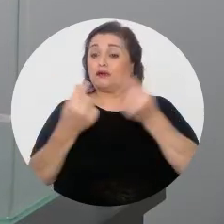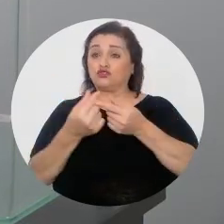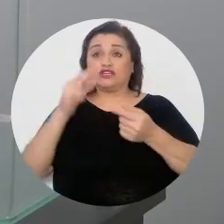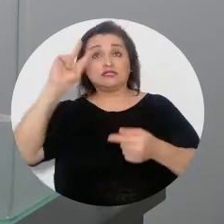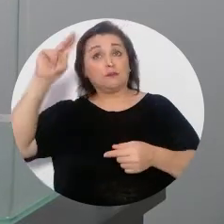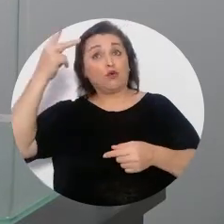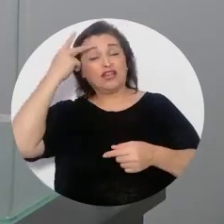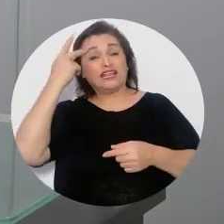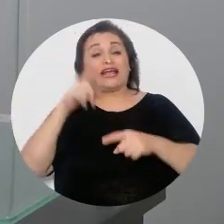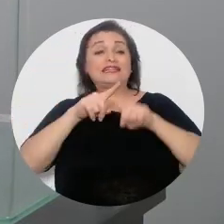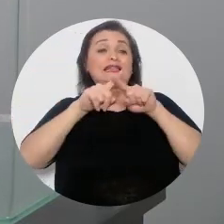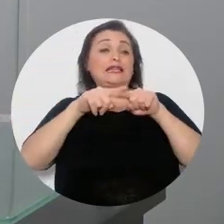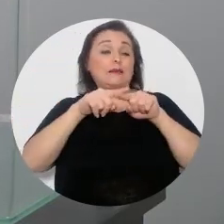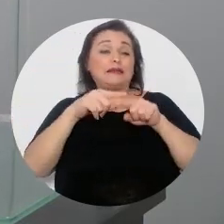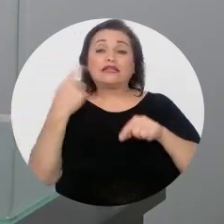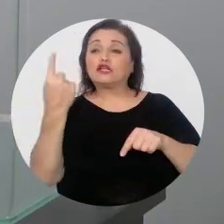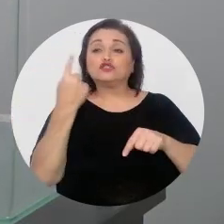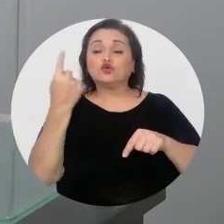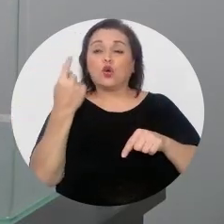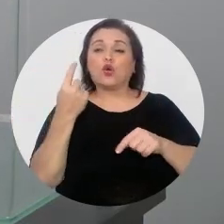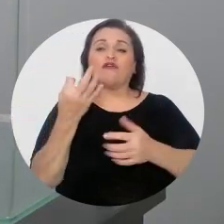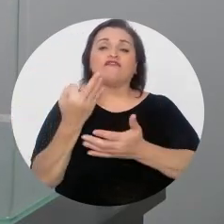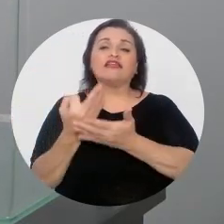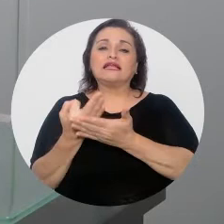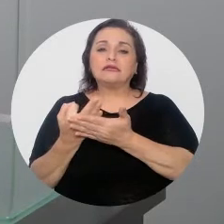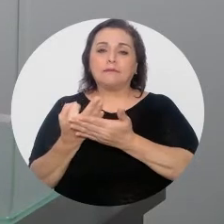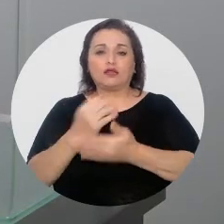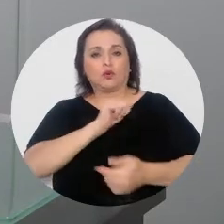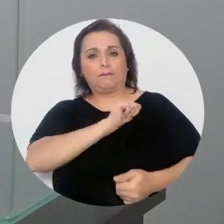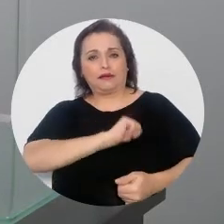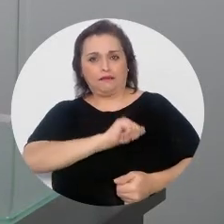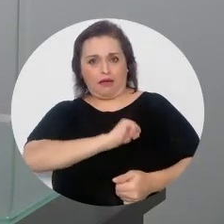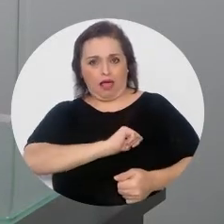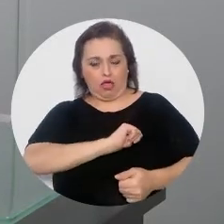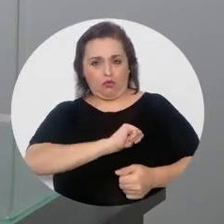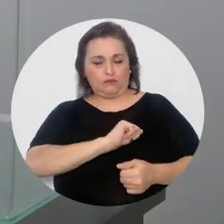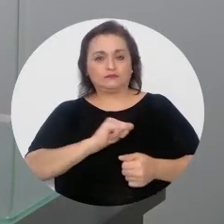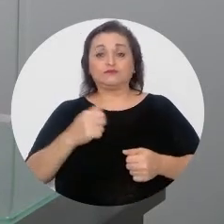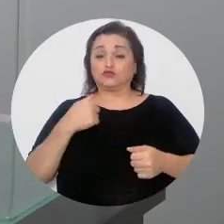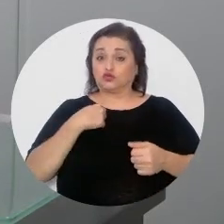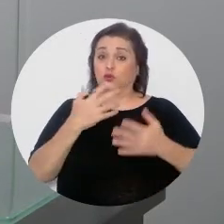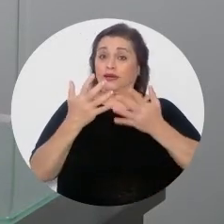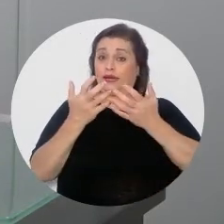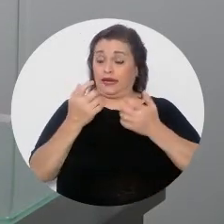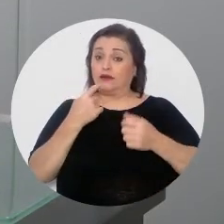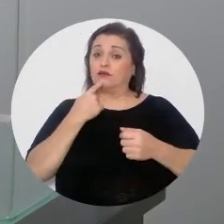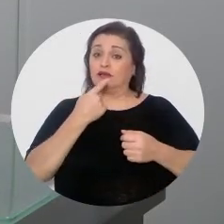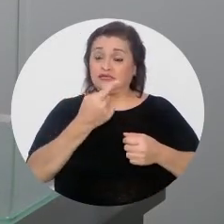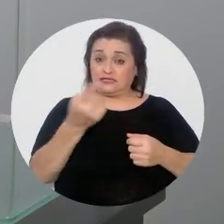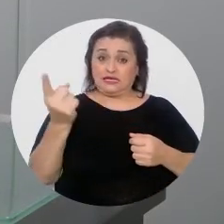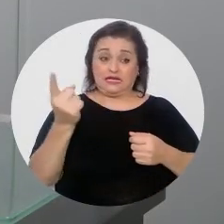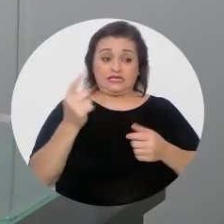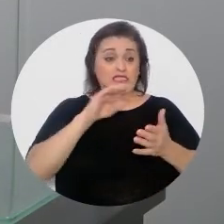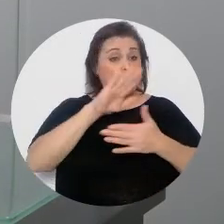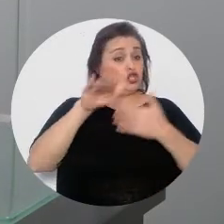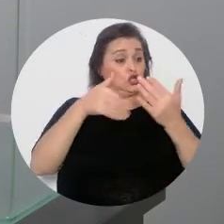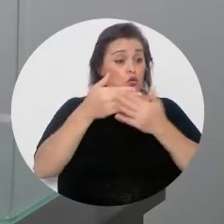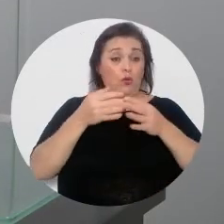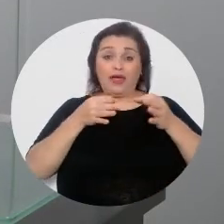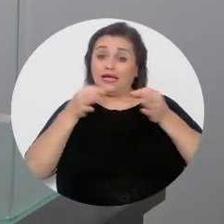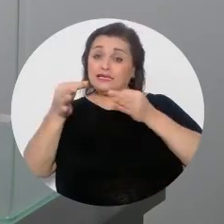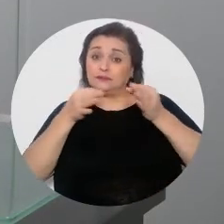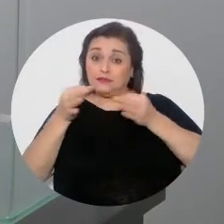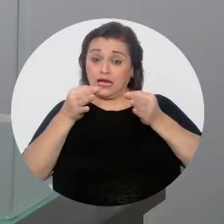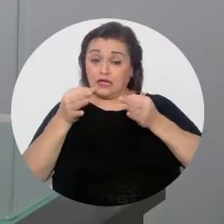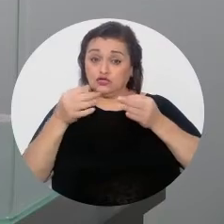agrupaciones políticas dependieran únicamente de financiamiento privado. Les quiero decir que toda esta explicación